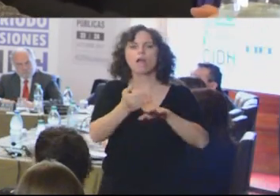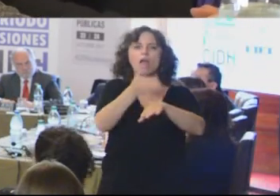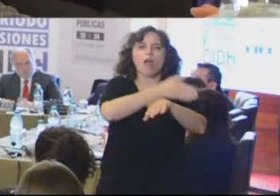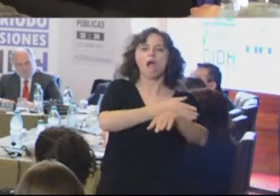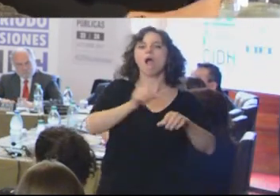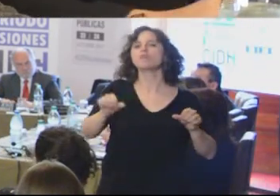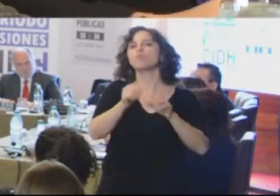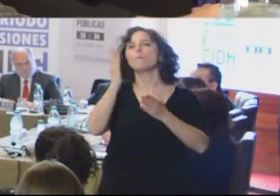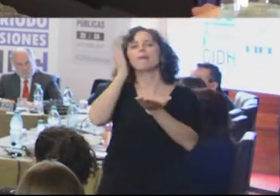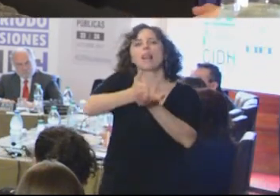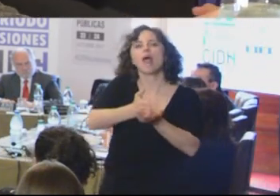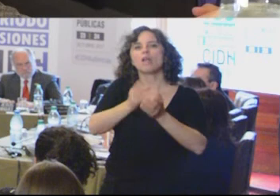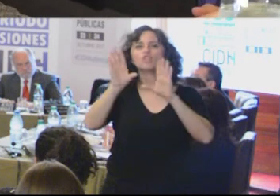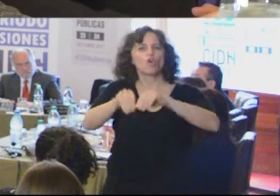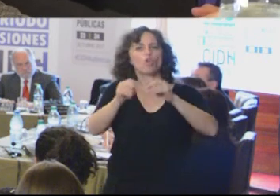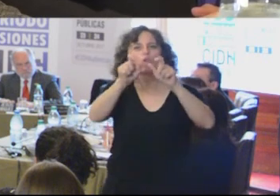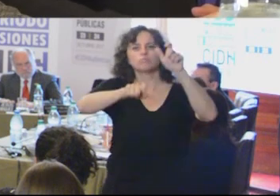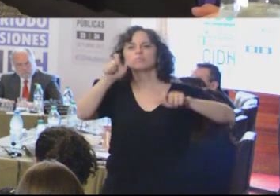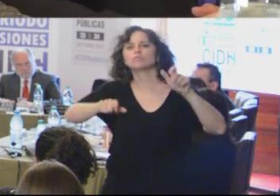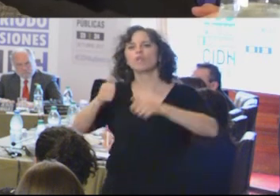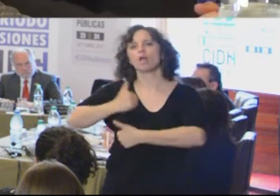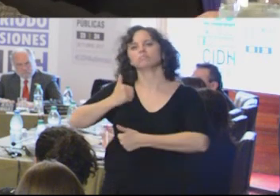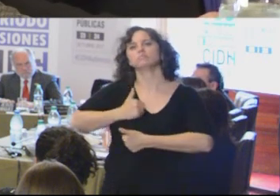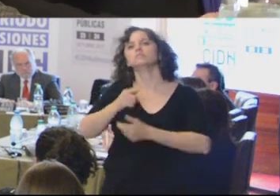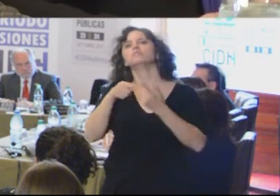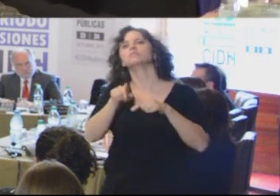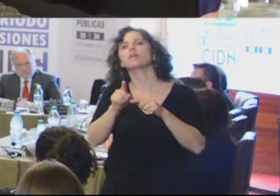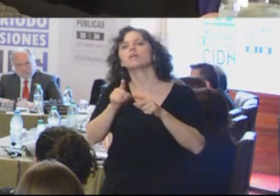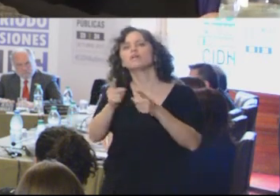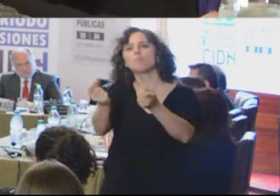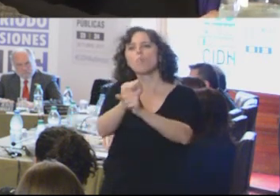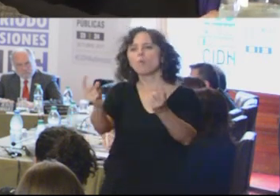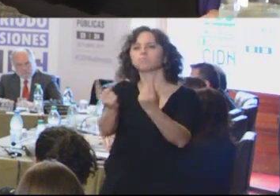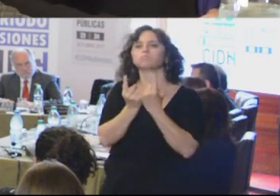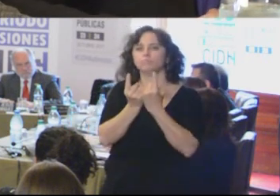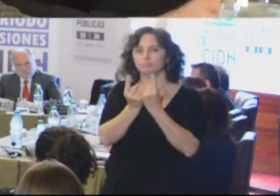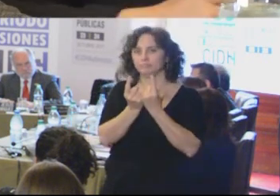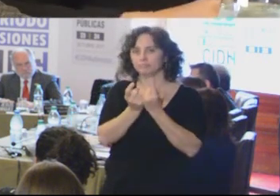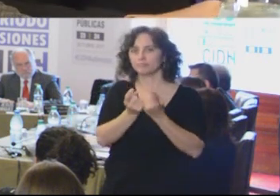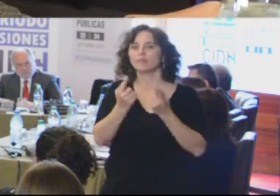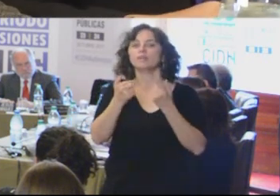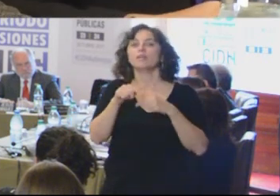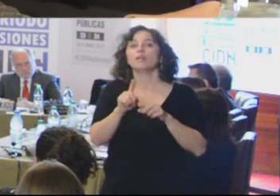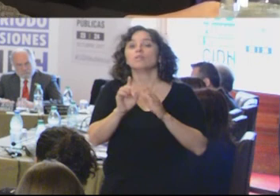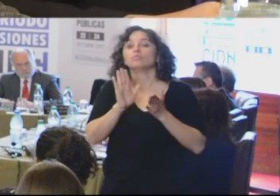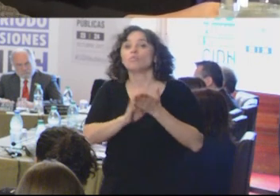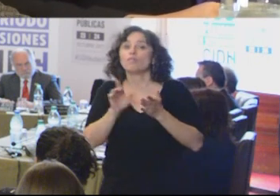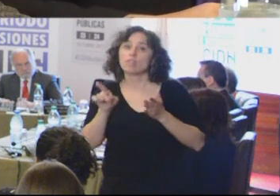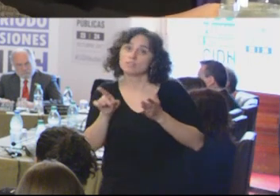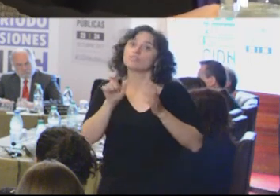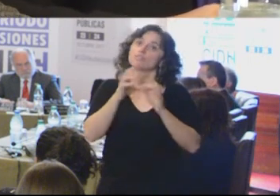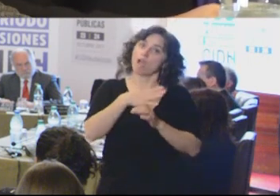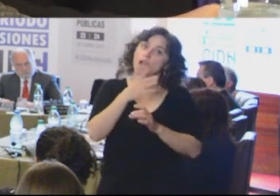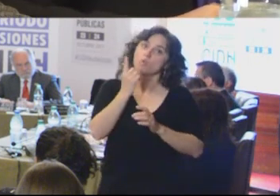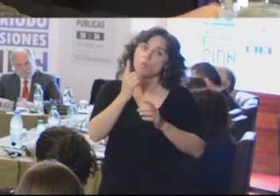todos los actores armados con vocación de comparecer a la nueva gente respecto de los cuales existe